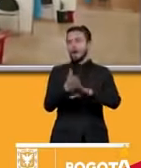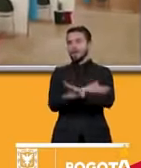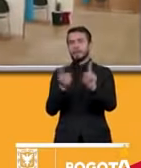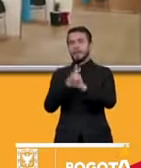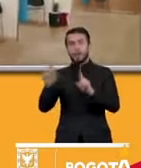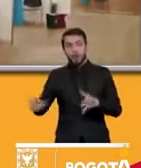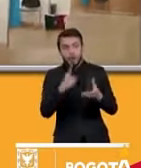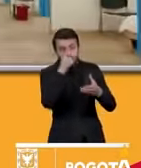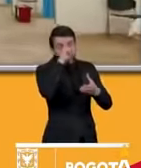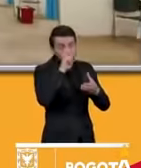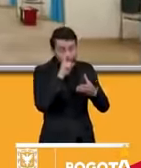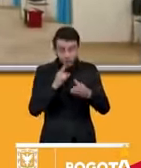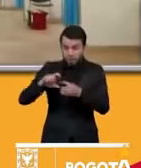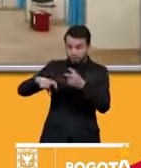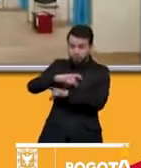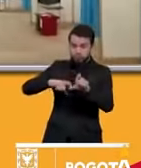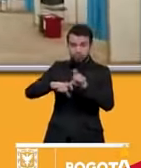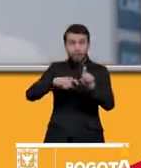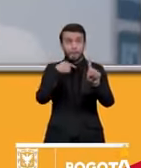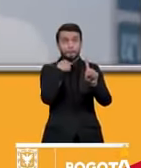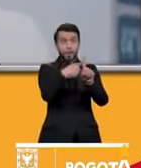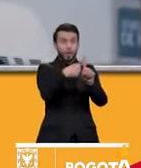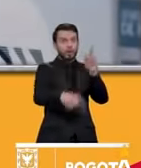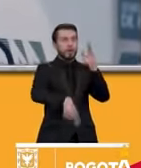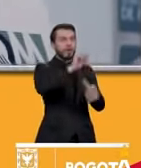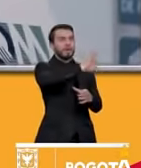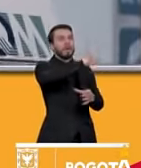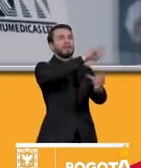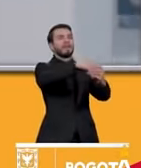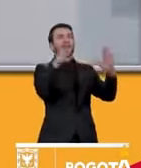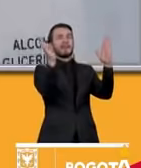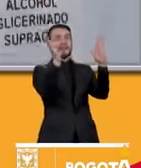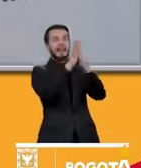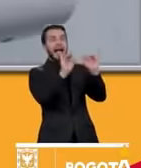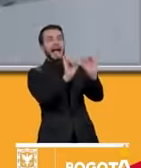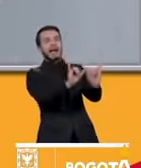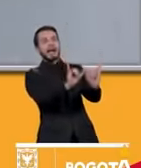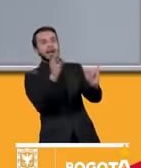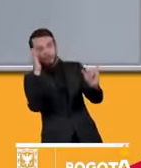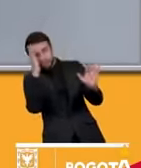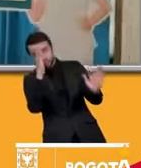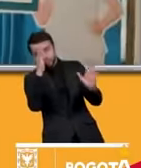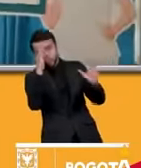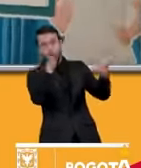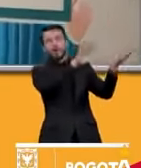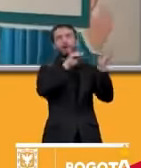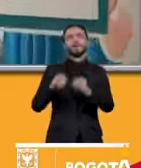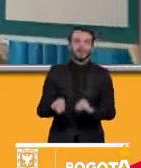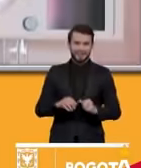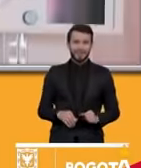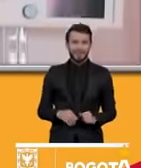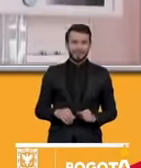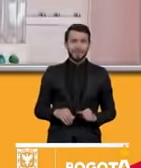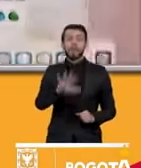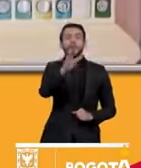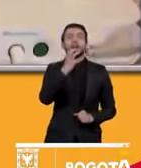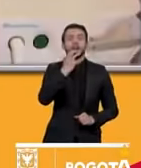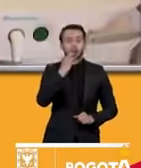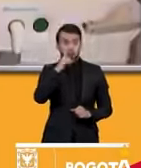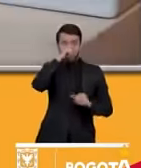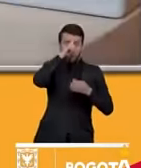bien, perfecto. El problema es cuando no sabemos, nos coge de sorpresa. De repente nos llega la gente enferma